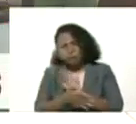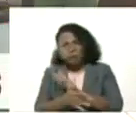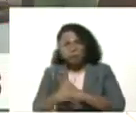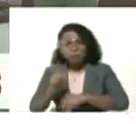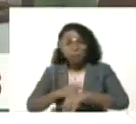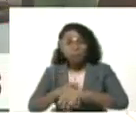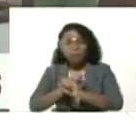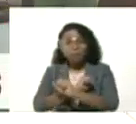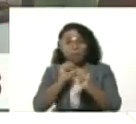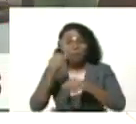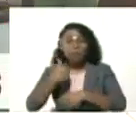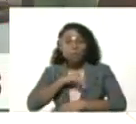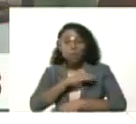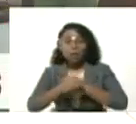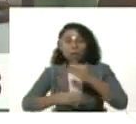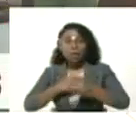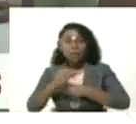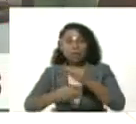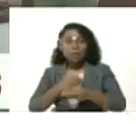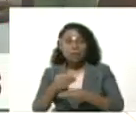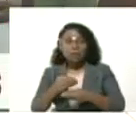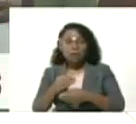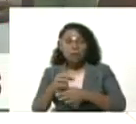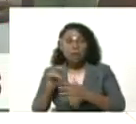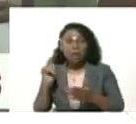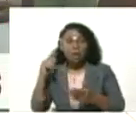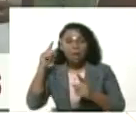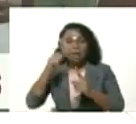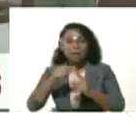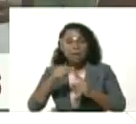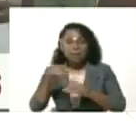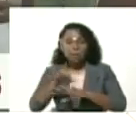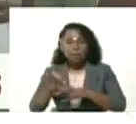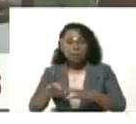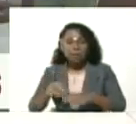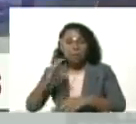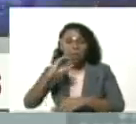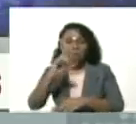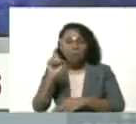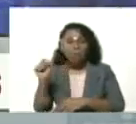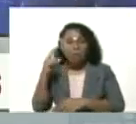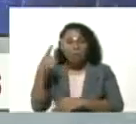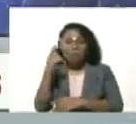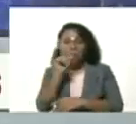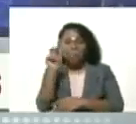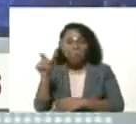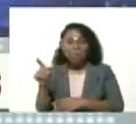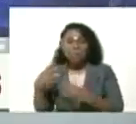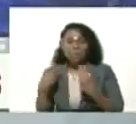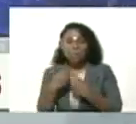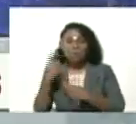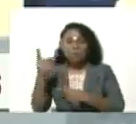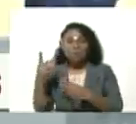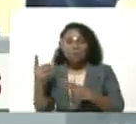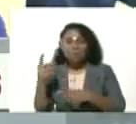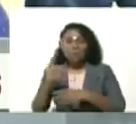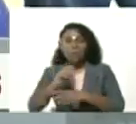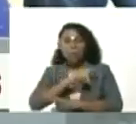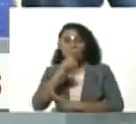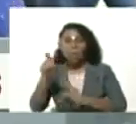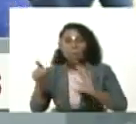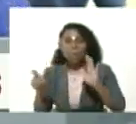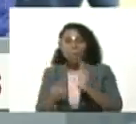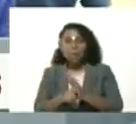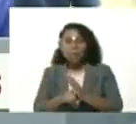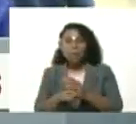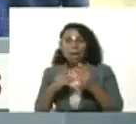mañana estaremos haciendo un vuelo hacia el municipio de Colón, allá está nuestro hermano Vladimir Labrador, y conjuntamente una unidad absoluta de